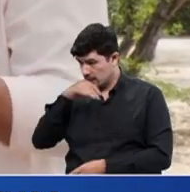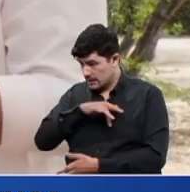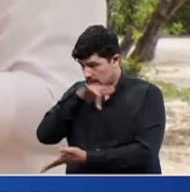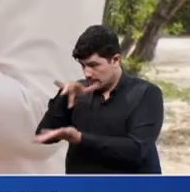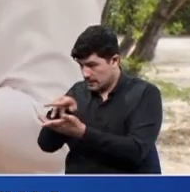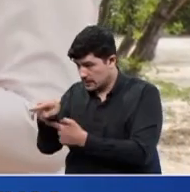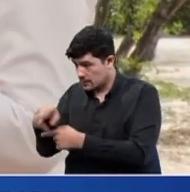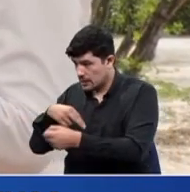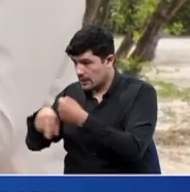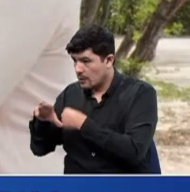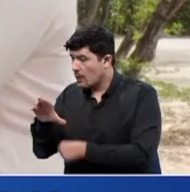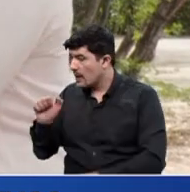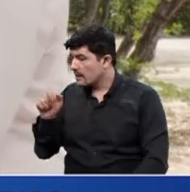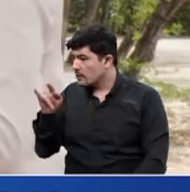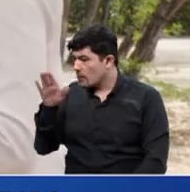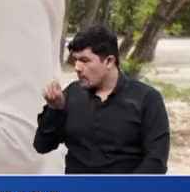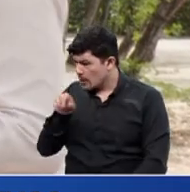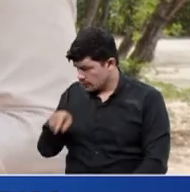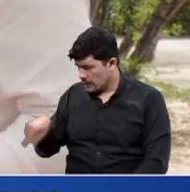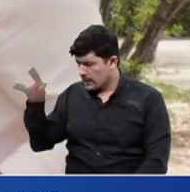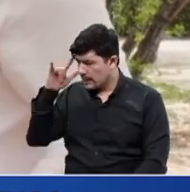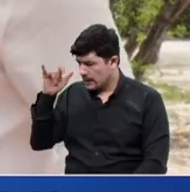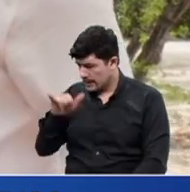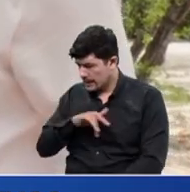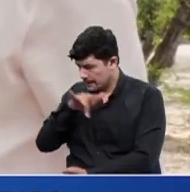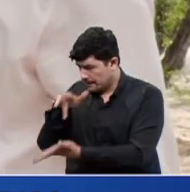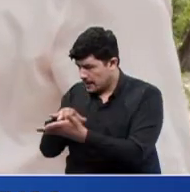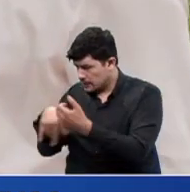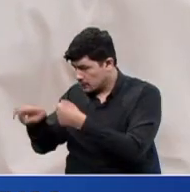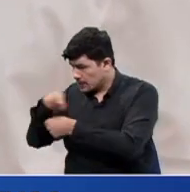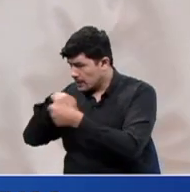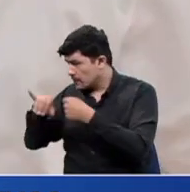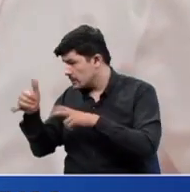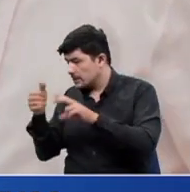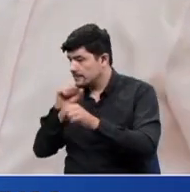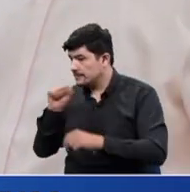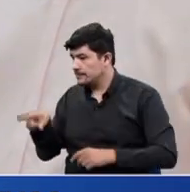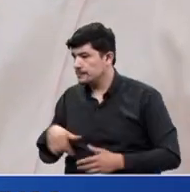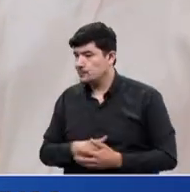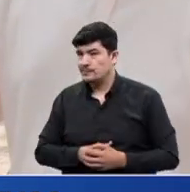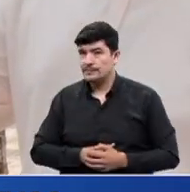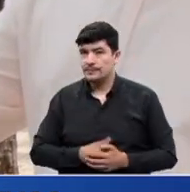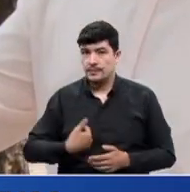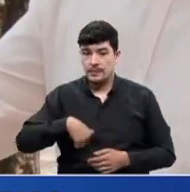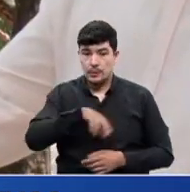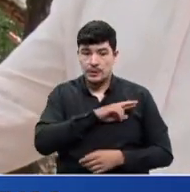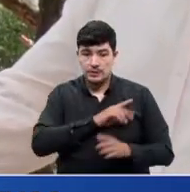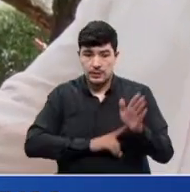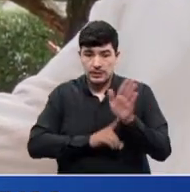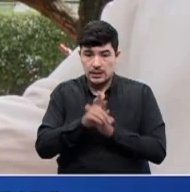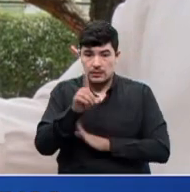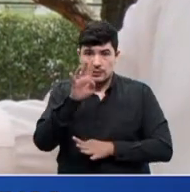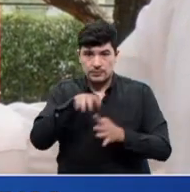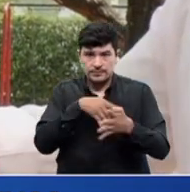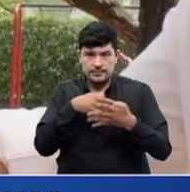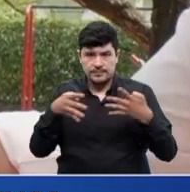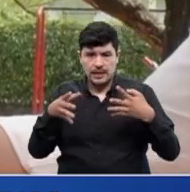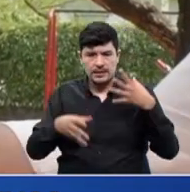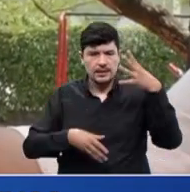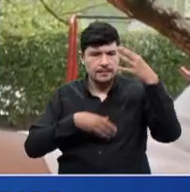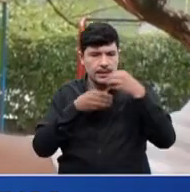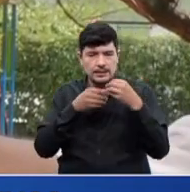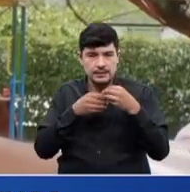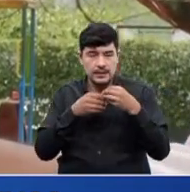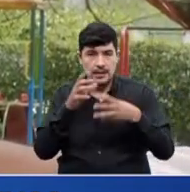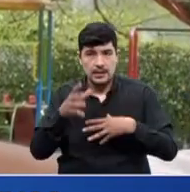específicamente al municipio del Tarra? ¿Creen ustedes pertinente que él pueda llegar a la región? Hemos planteado dentro del desarrollo de la agenda y al final de